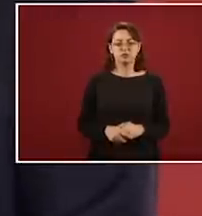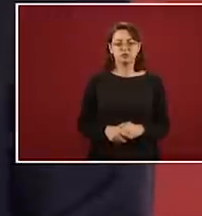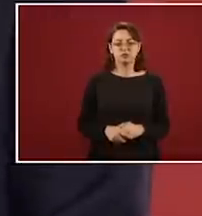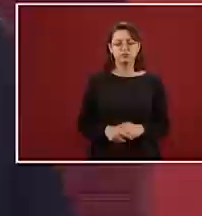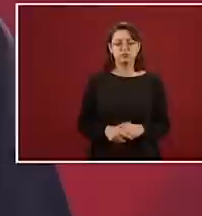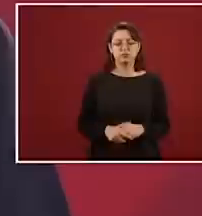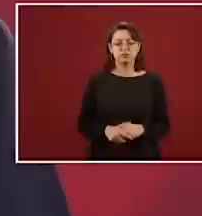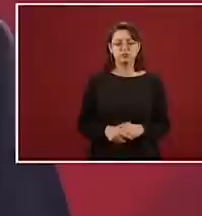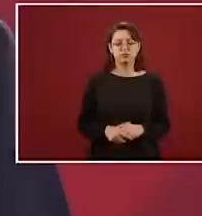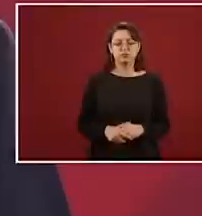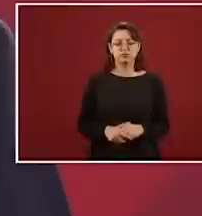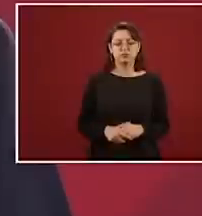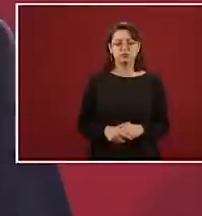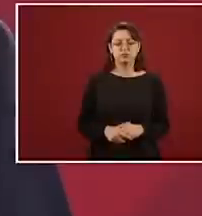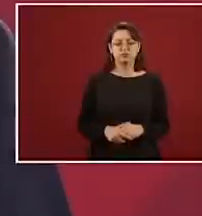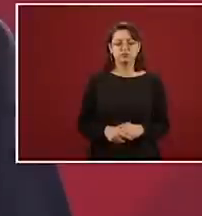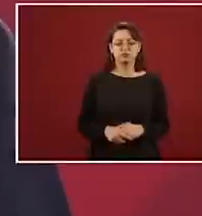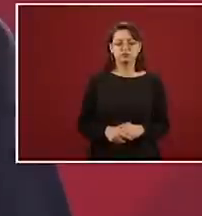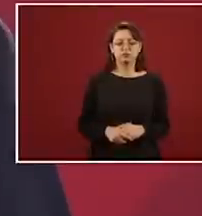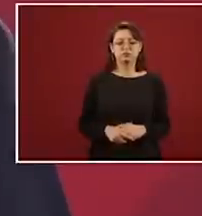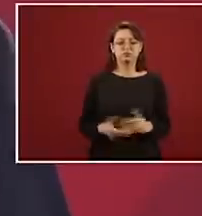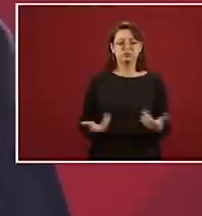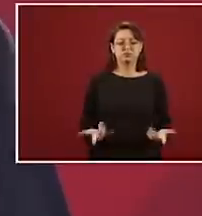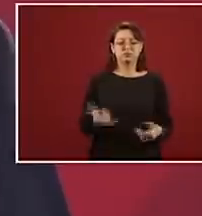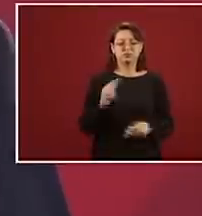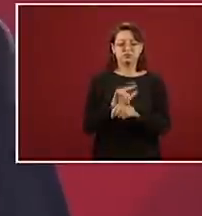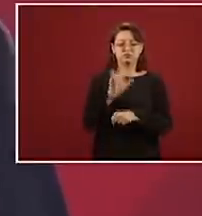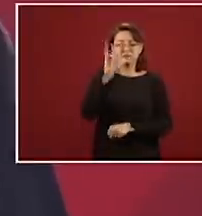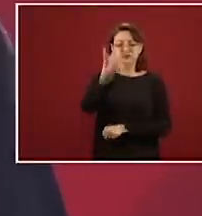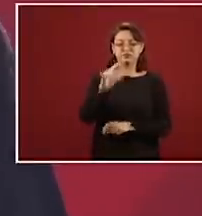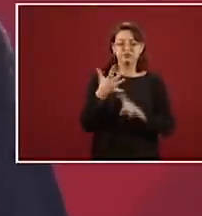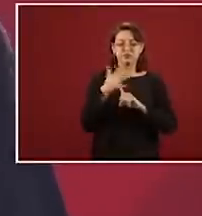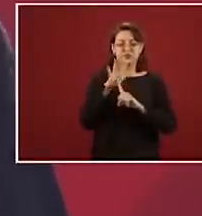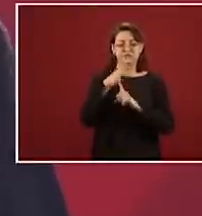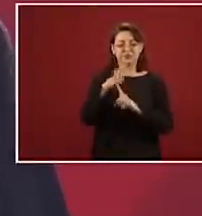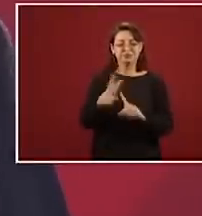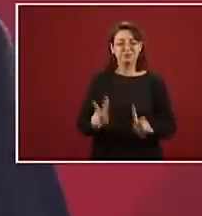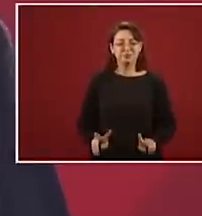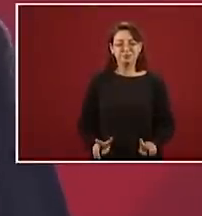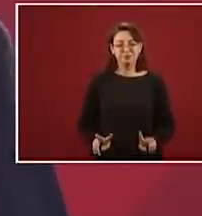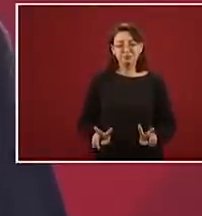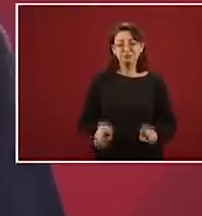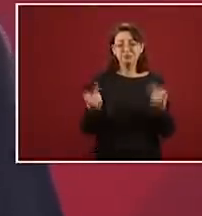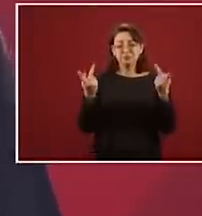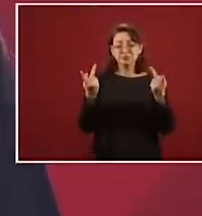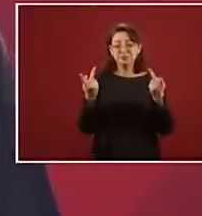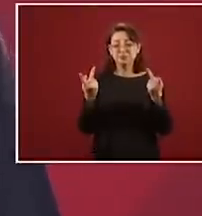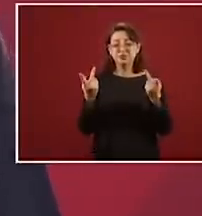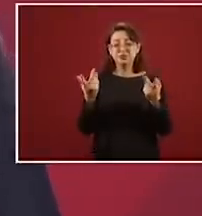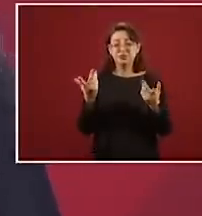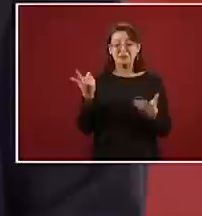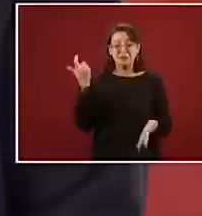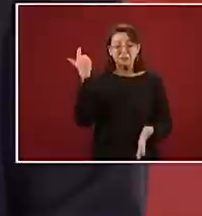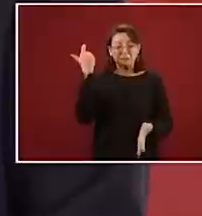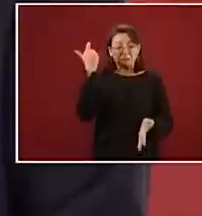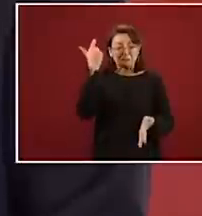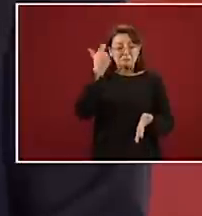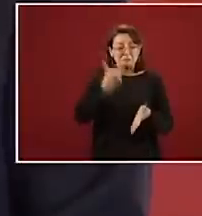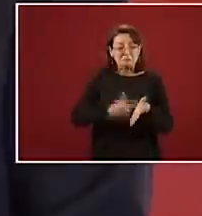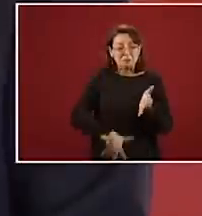rematen los aviones, los helicópteros a precios